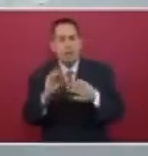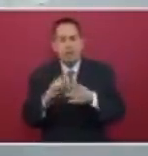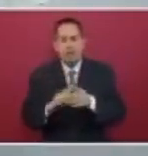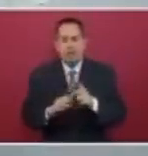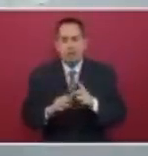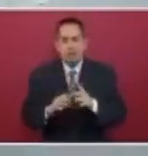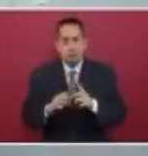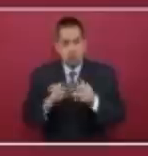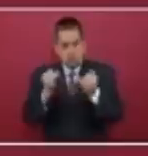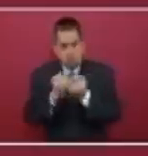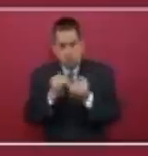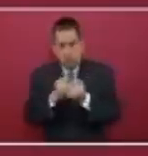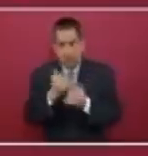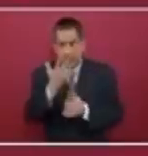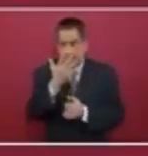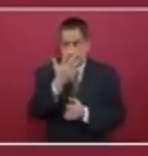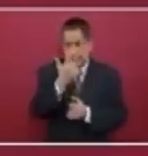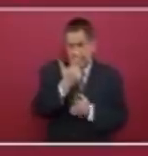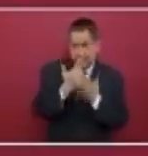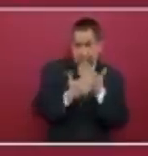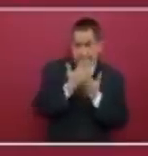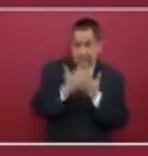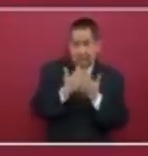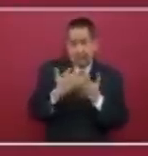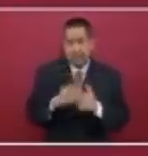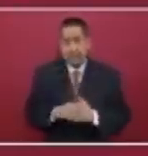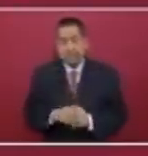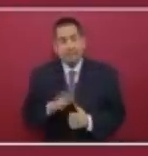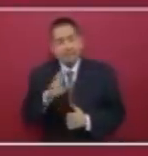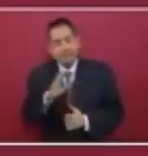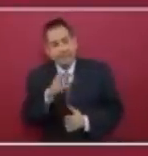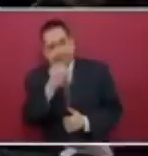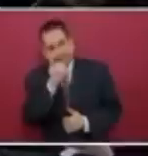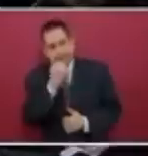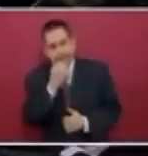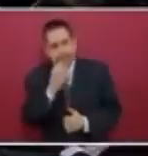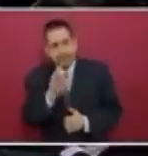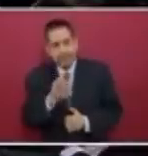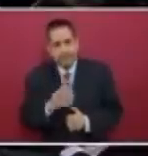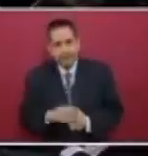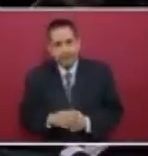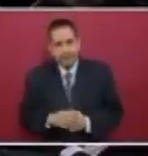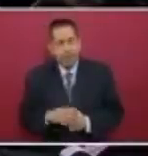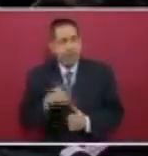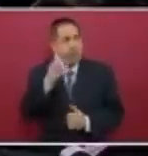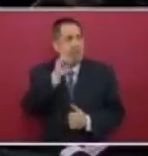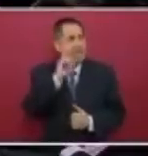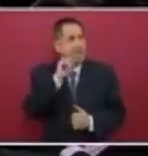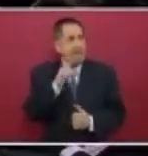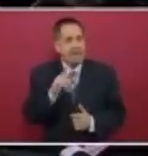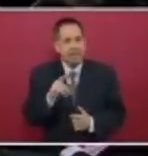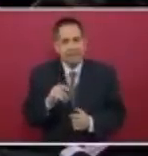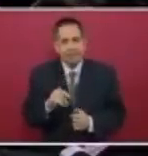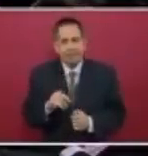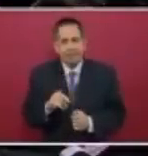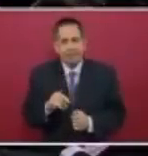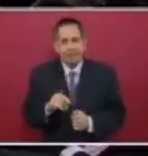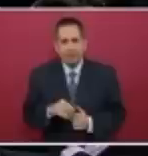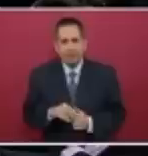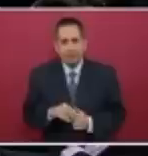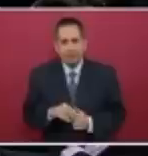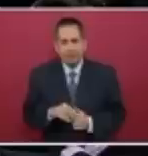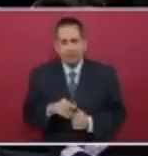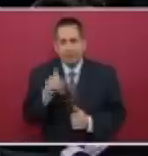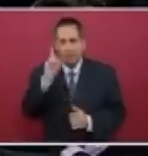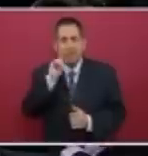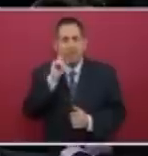va a ser igual a las 7 de la mañana no es que esté mañana si